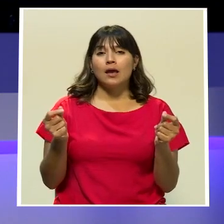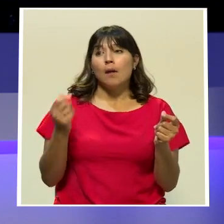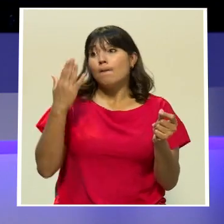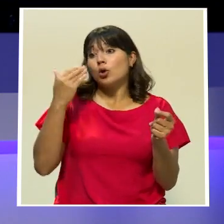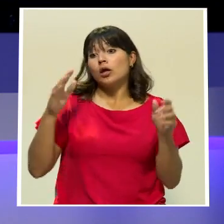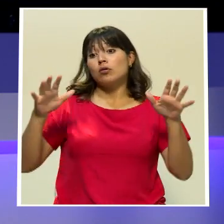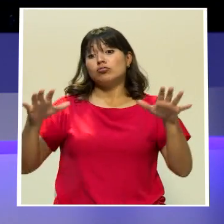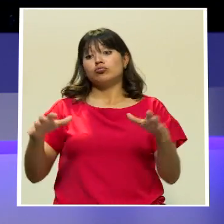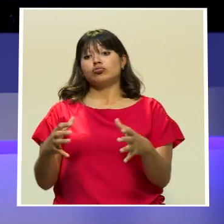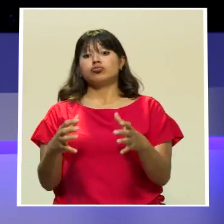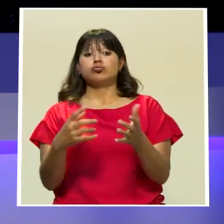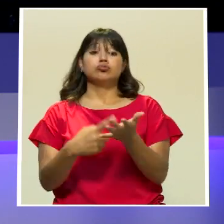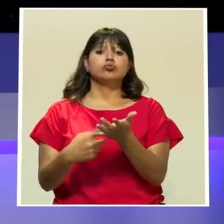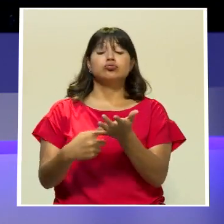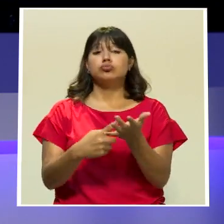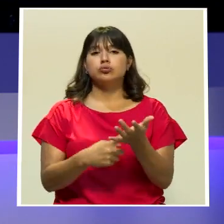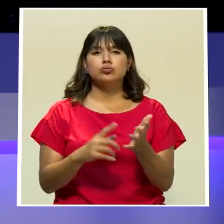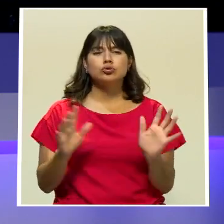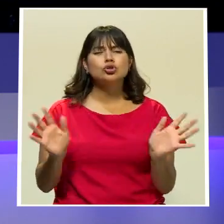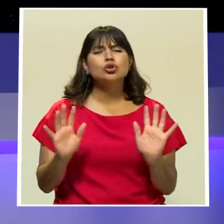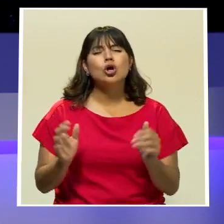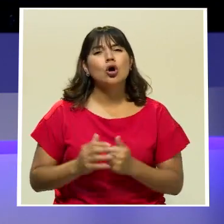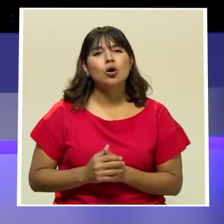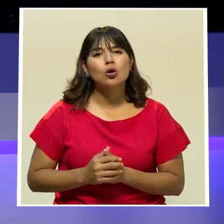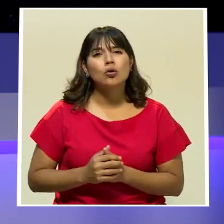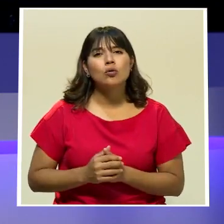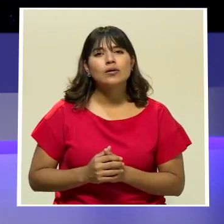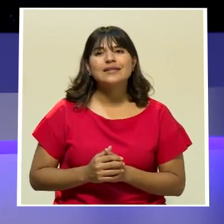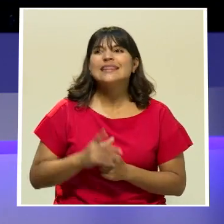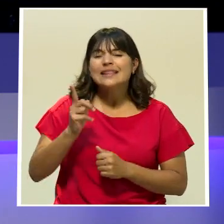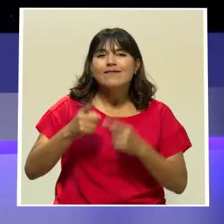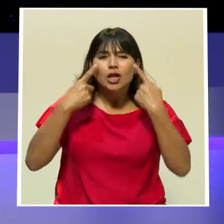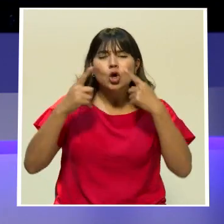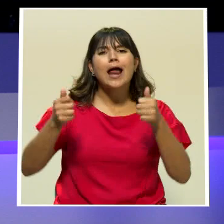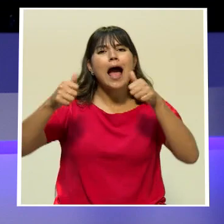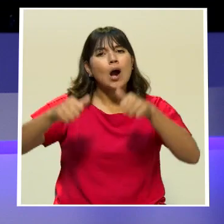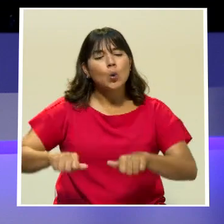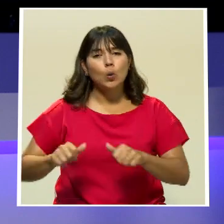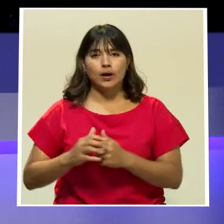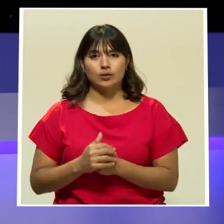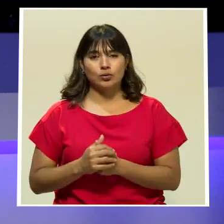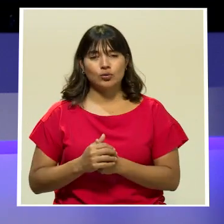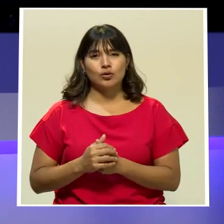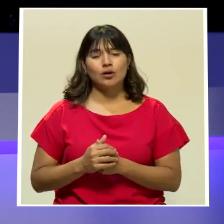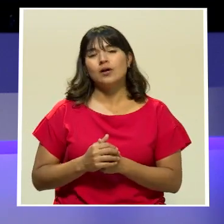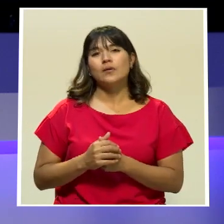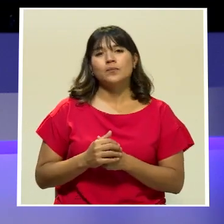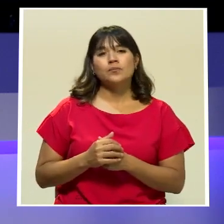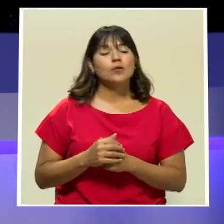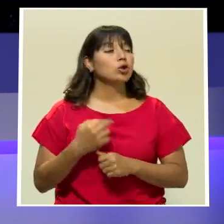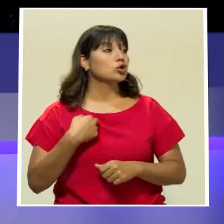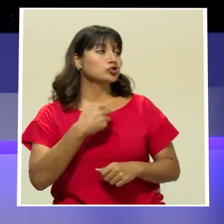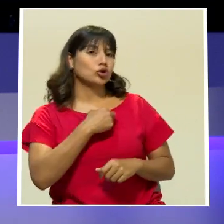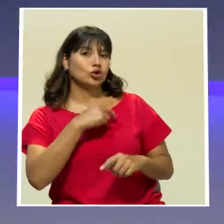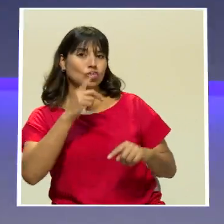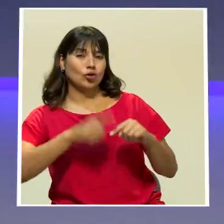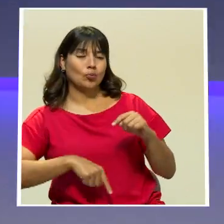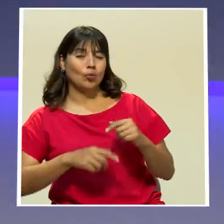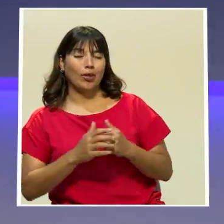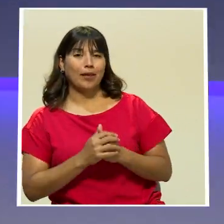reúnan y nos den la respuesta. No, hay que ponerse de acuerdo. El dato de realidad... No nos podemos